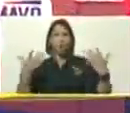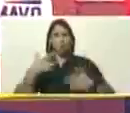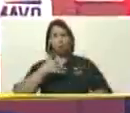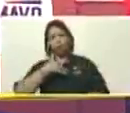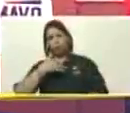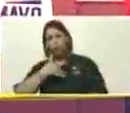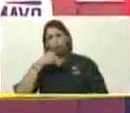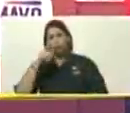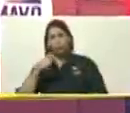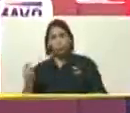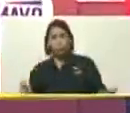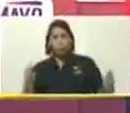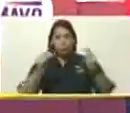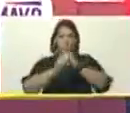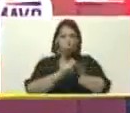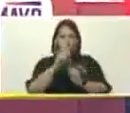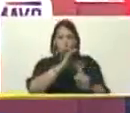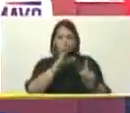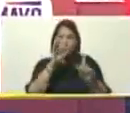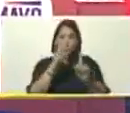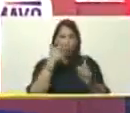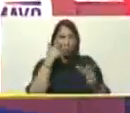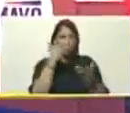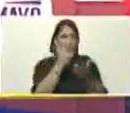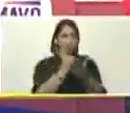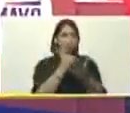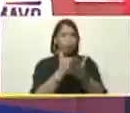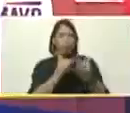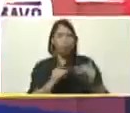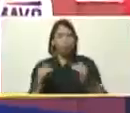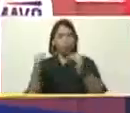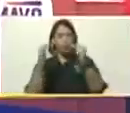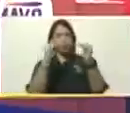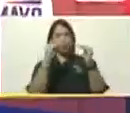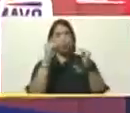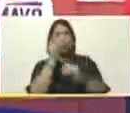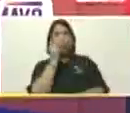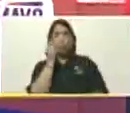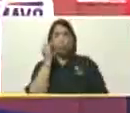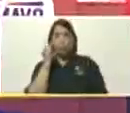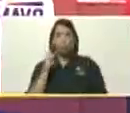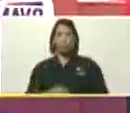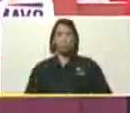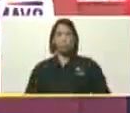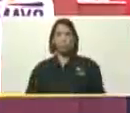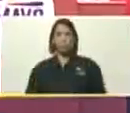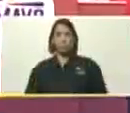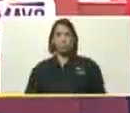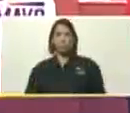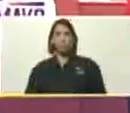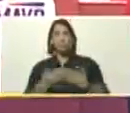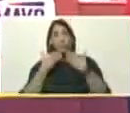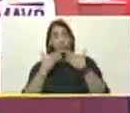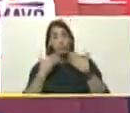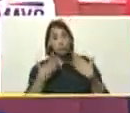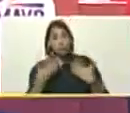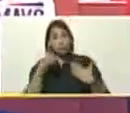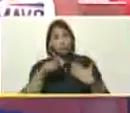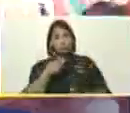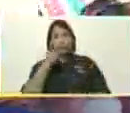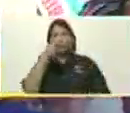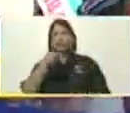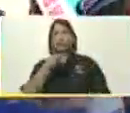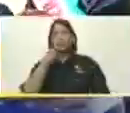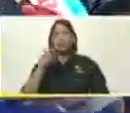y esa transformación de cultura hacia la igualdad y la equidad del género, señor presidente. Y eso es gracias a esta política